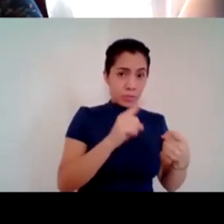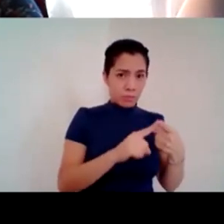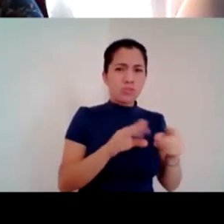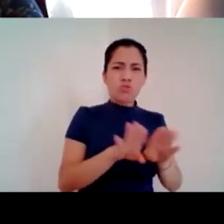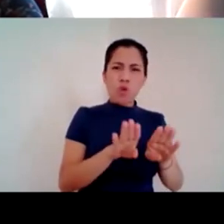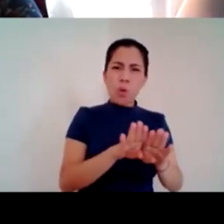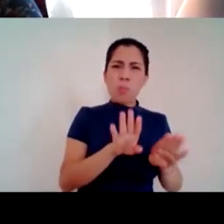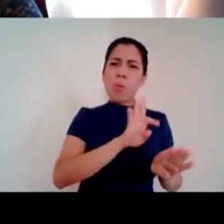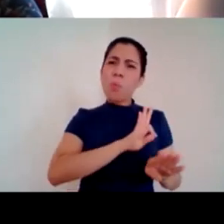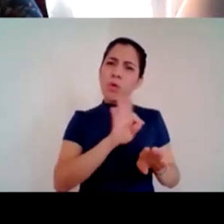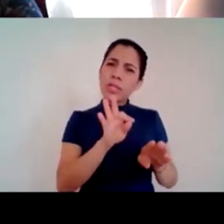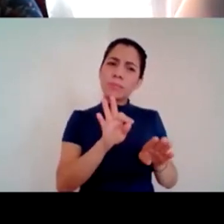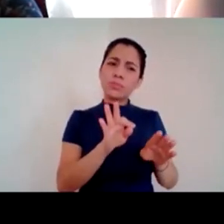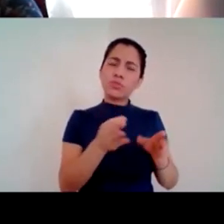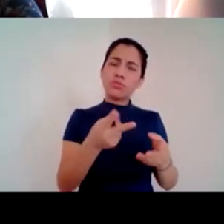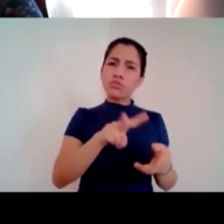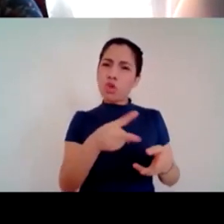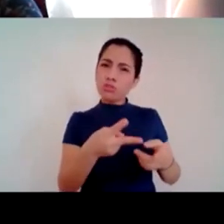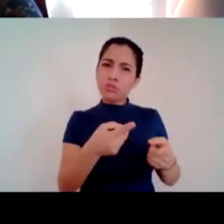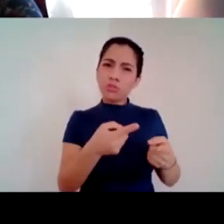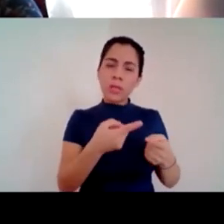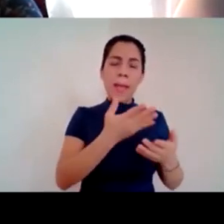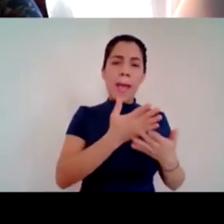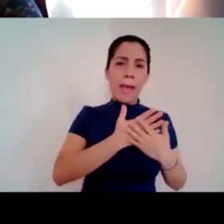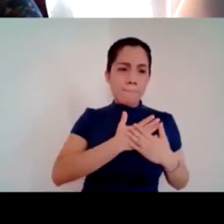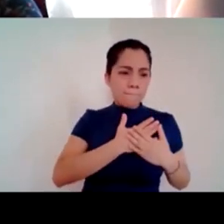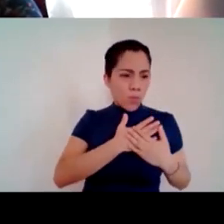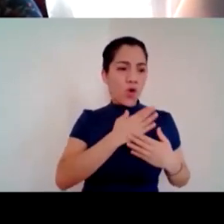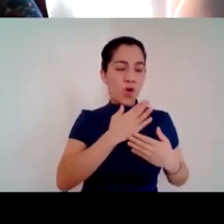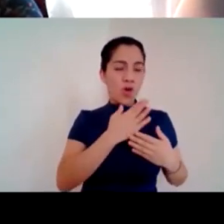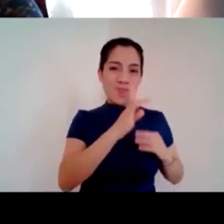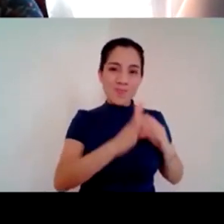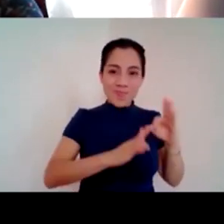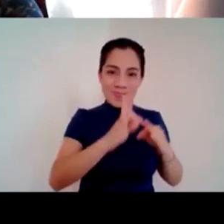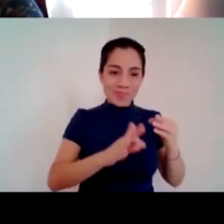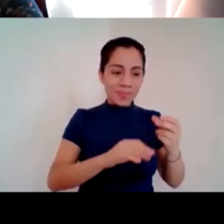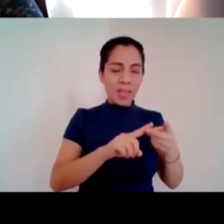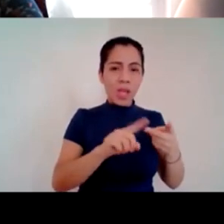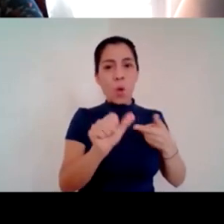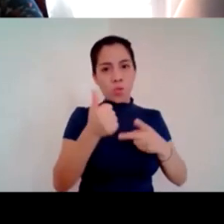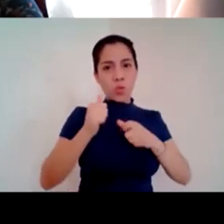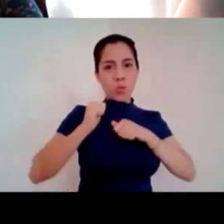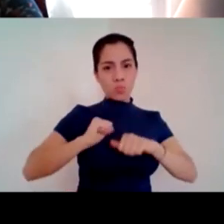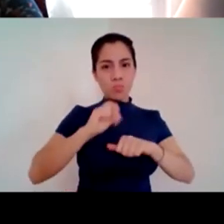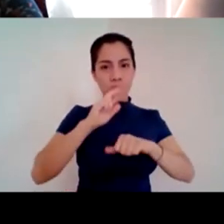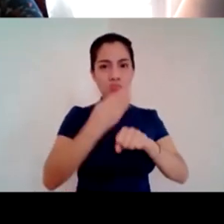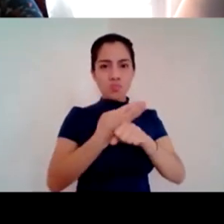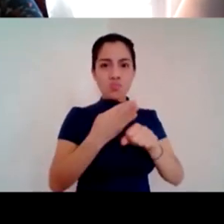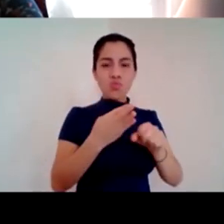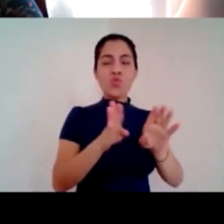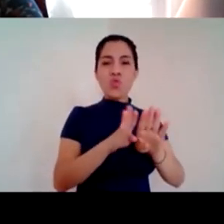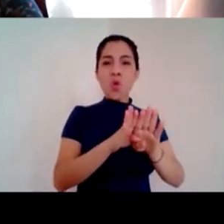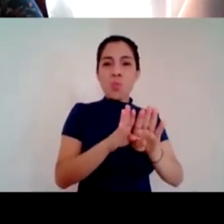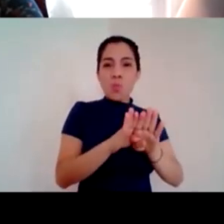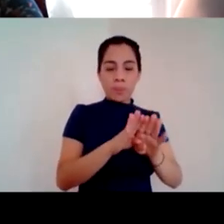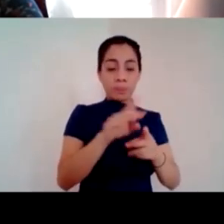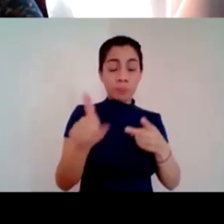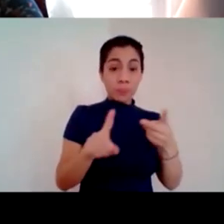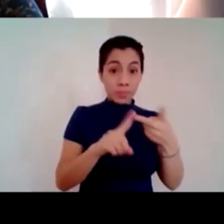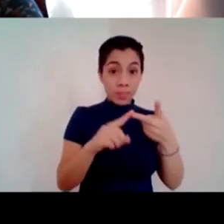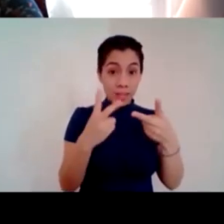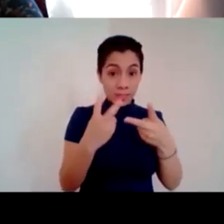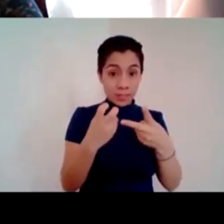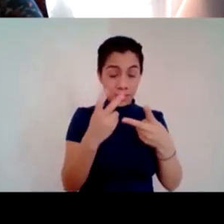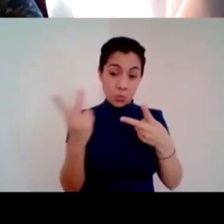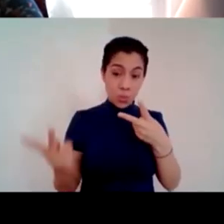conversatorios después creo que sería importante que las mujeres las que todavía no